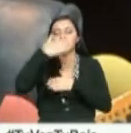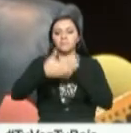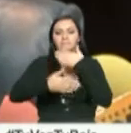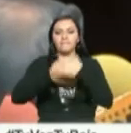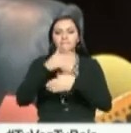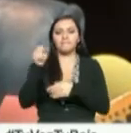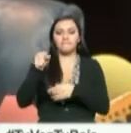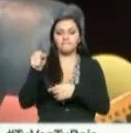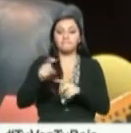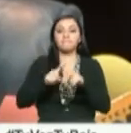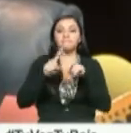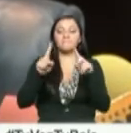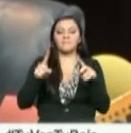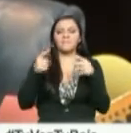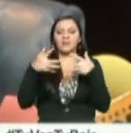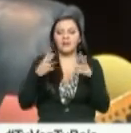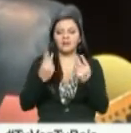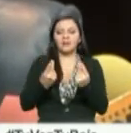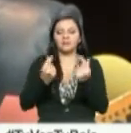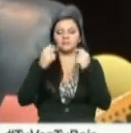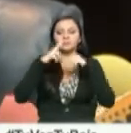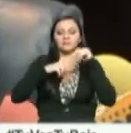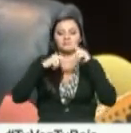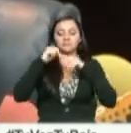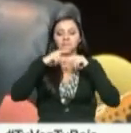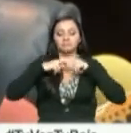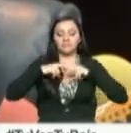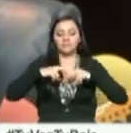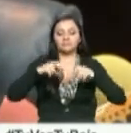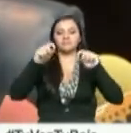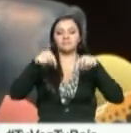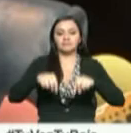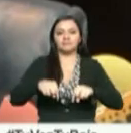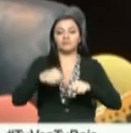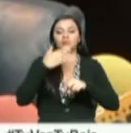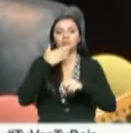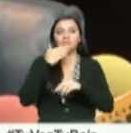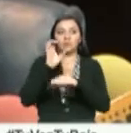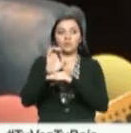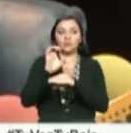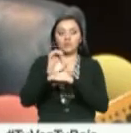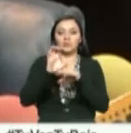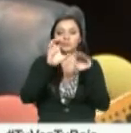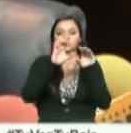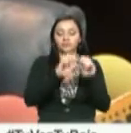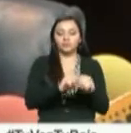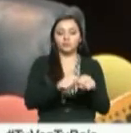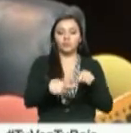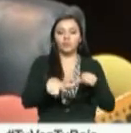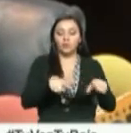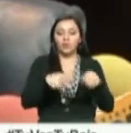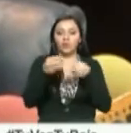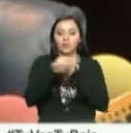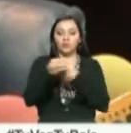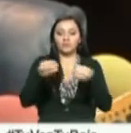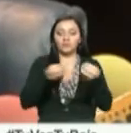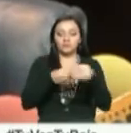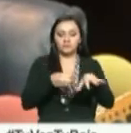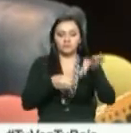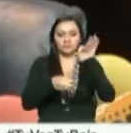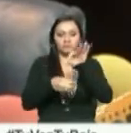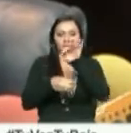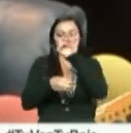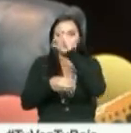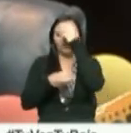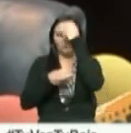rápido, pero nosotros ya estamos investigando el caso de Odebrecht en Ecuador y hemos hecho un allanamiento en el cual hemos obtenido una gran